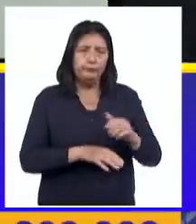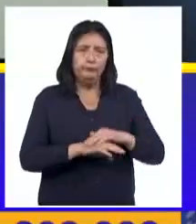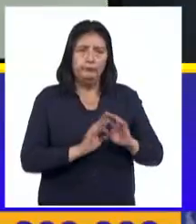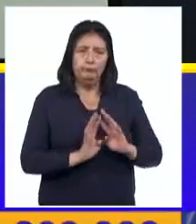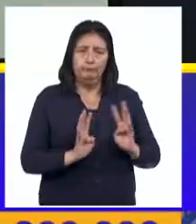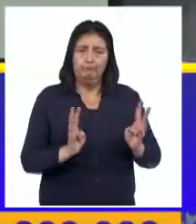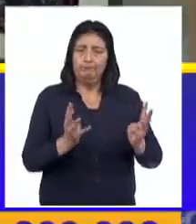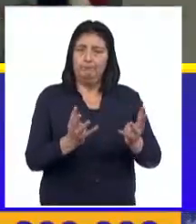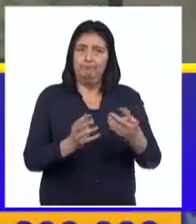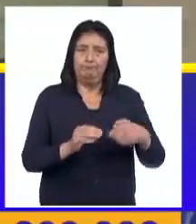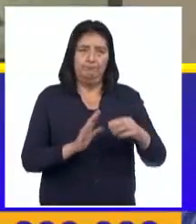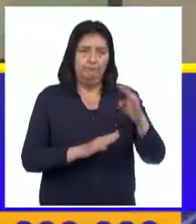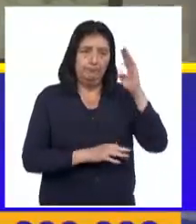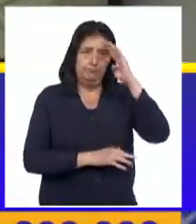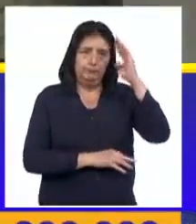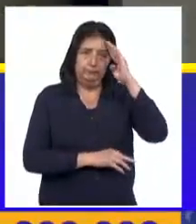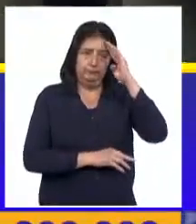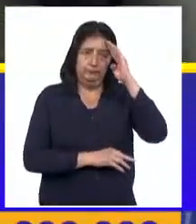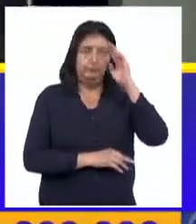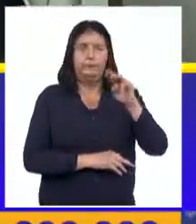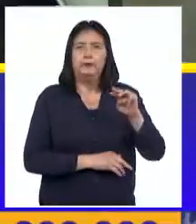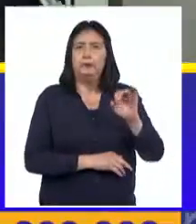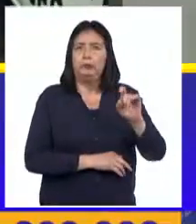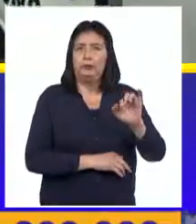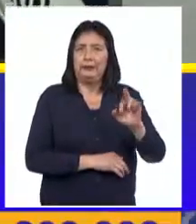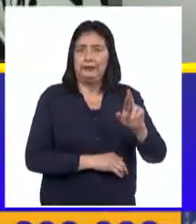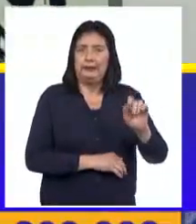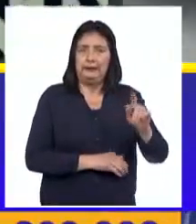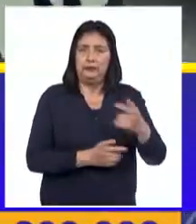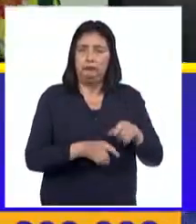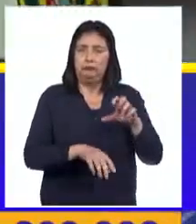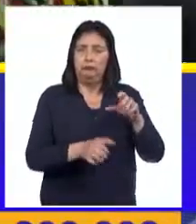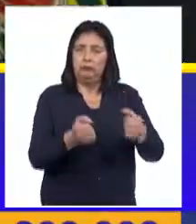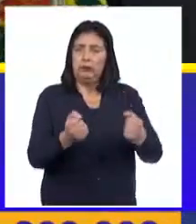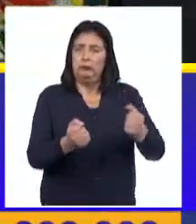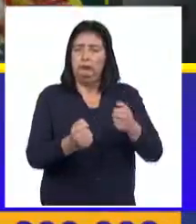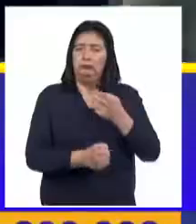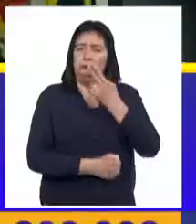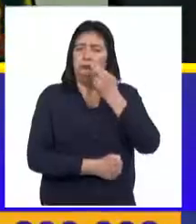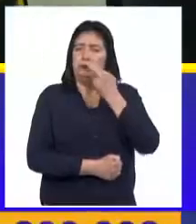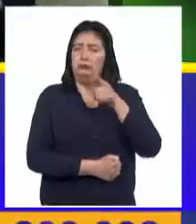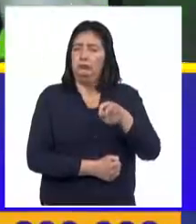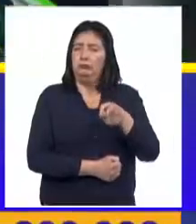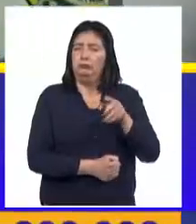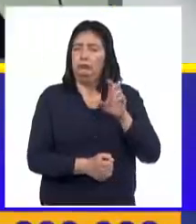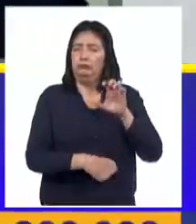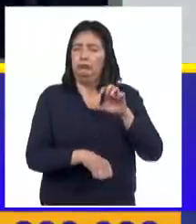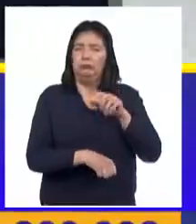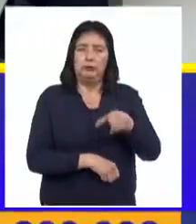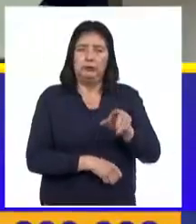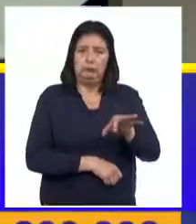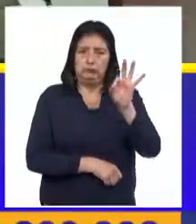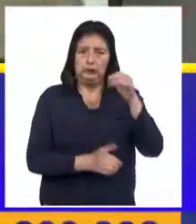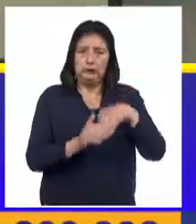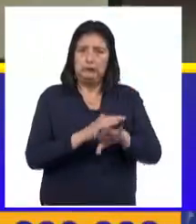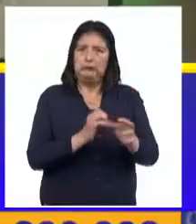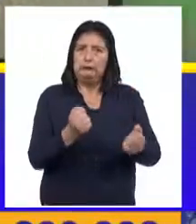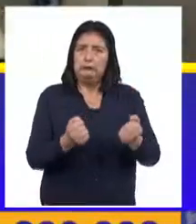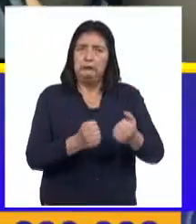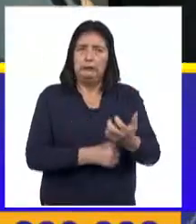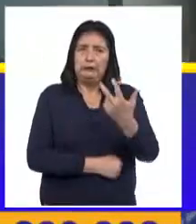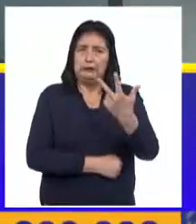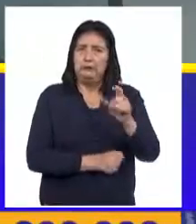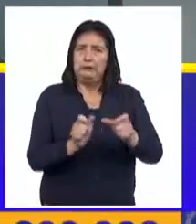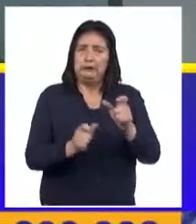cerco, la comisaría de Monserrate interviene a un vehículo en actitud sospechosa, encontrándose en el interior a